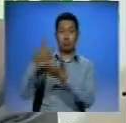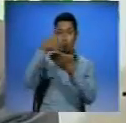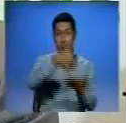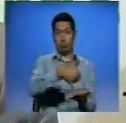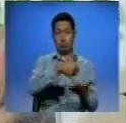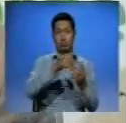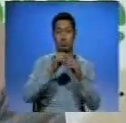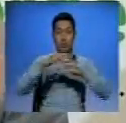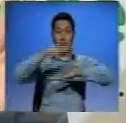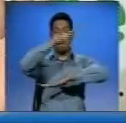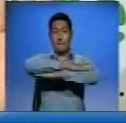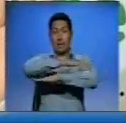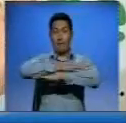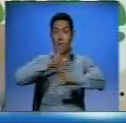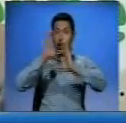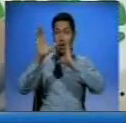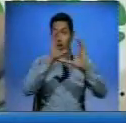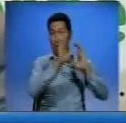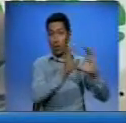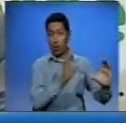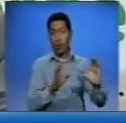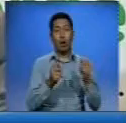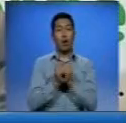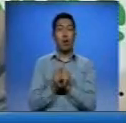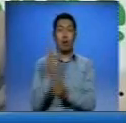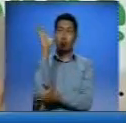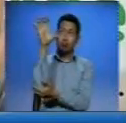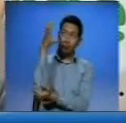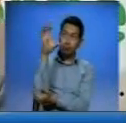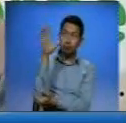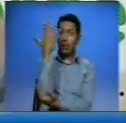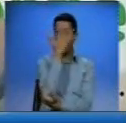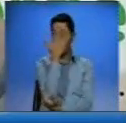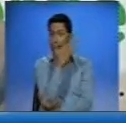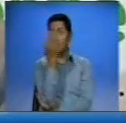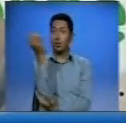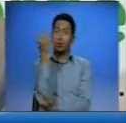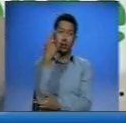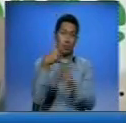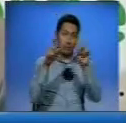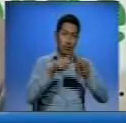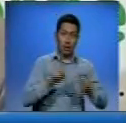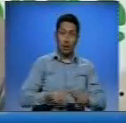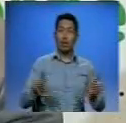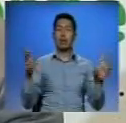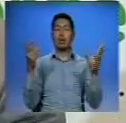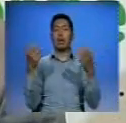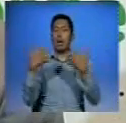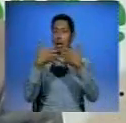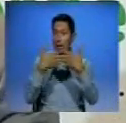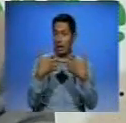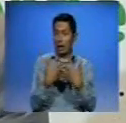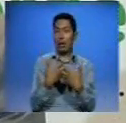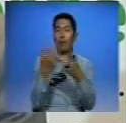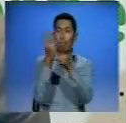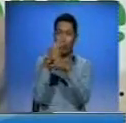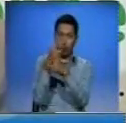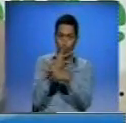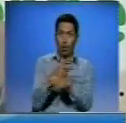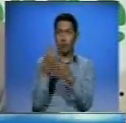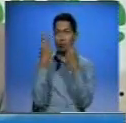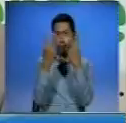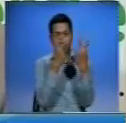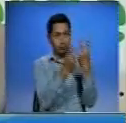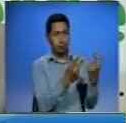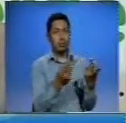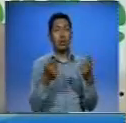de comunicación. DirecTV está trayendo medios especializados de todas partes del mundo, está viniendo un equipo de producción, en donde además de esto se va a hacer